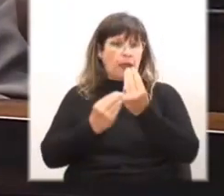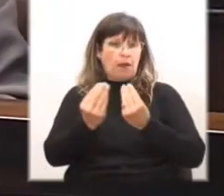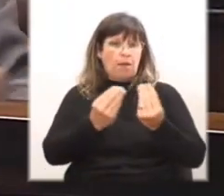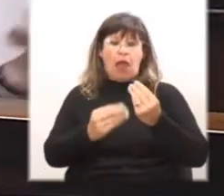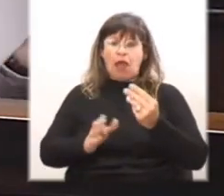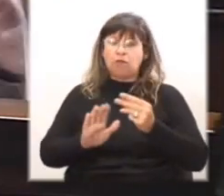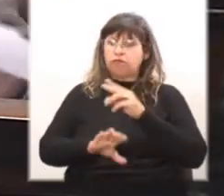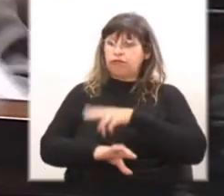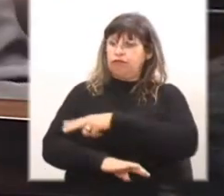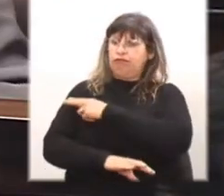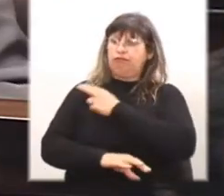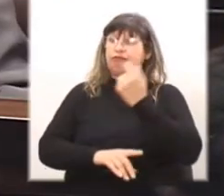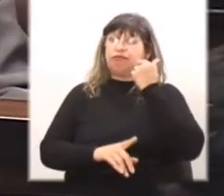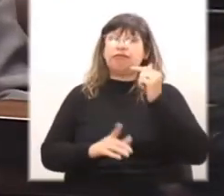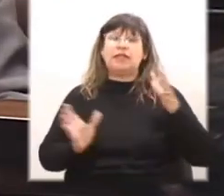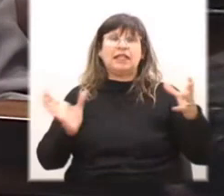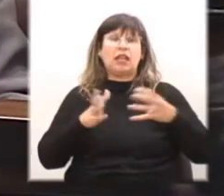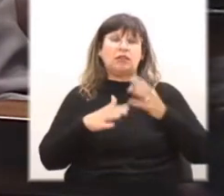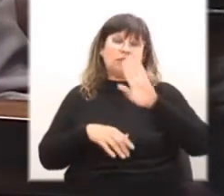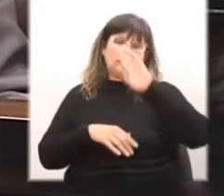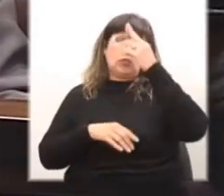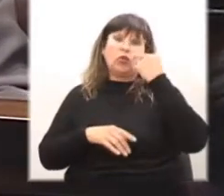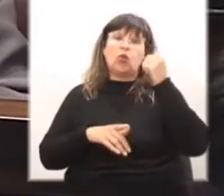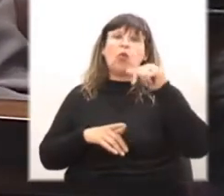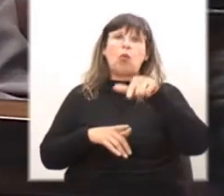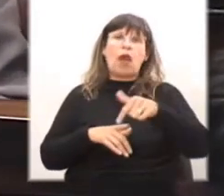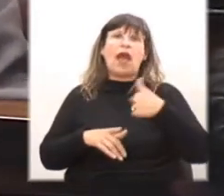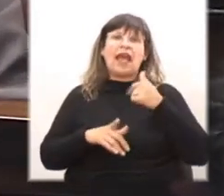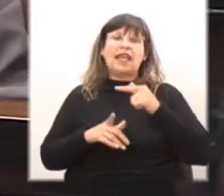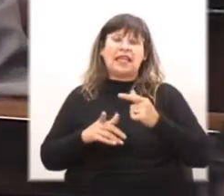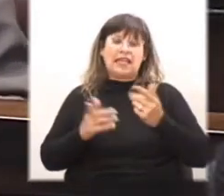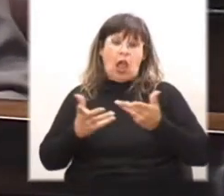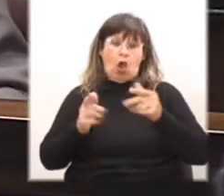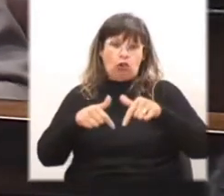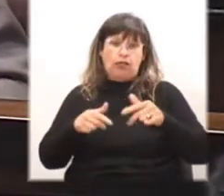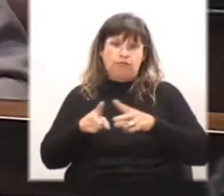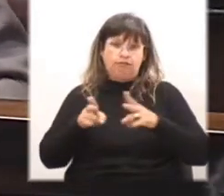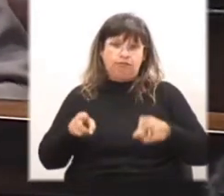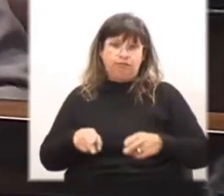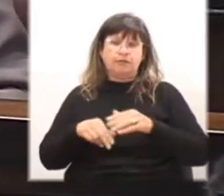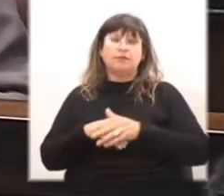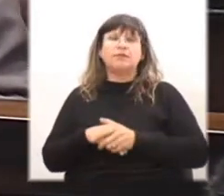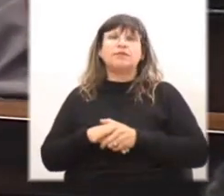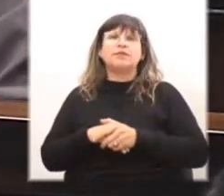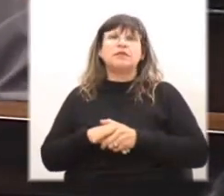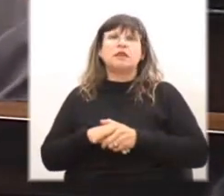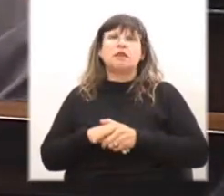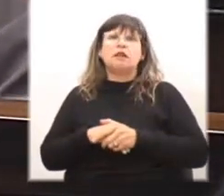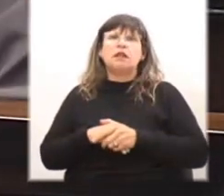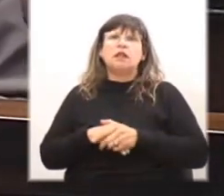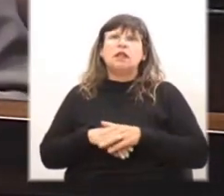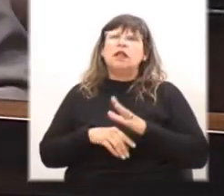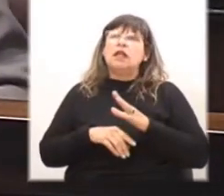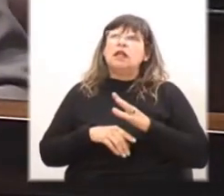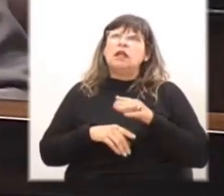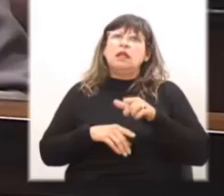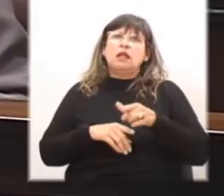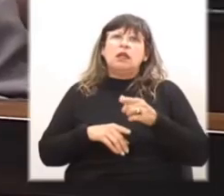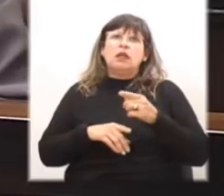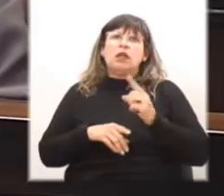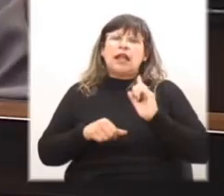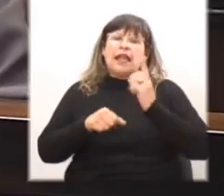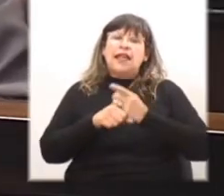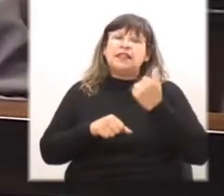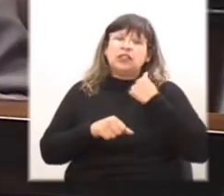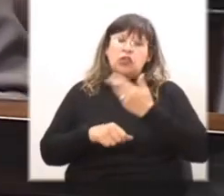delegación del Uruguay en la Comisión Técnica Mixta de Salto Grande en el presente periodo? ¿A criterio del presidente de la